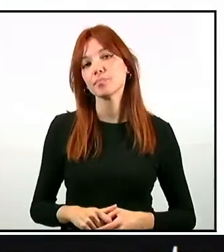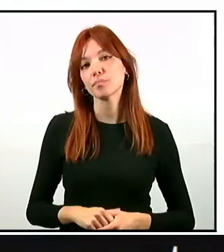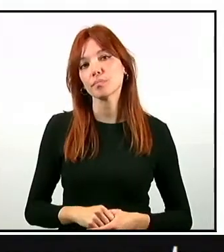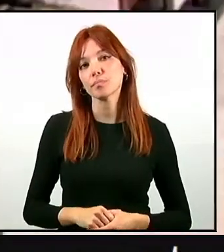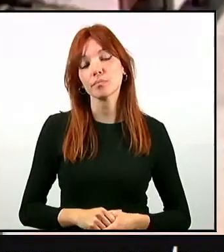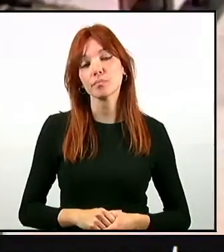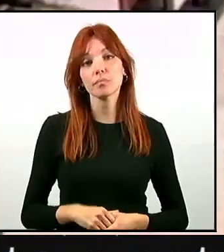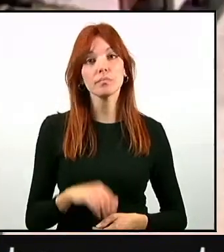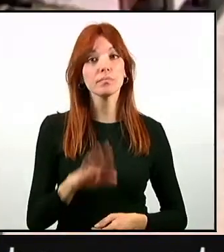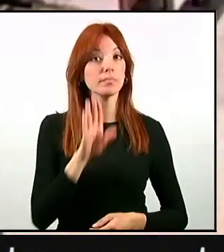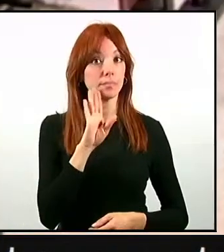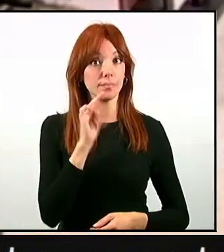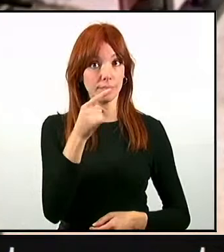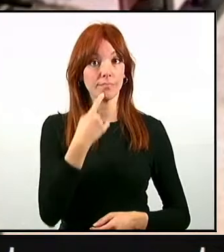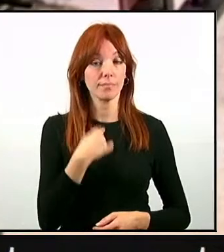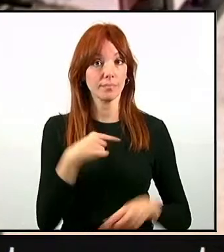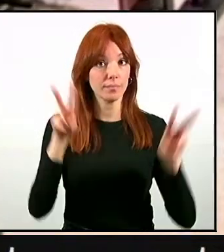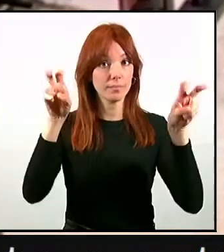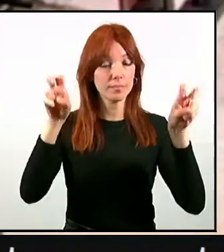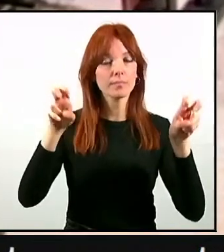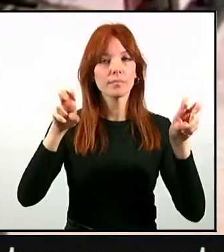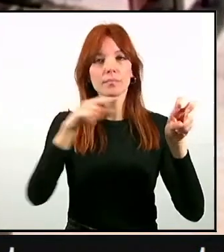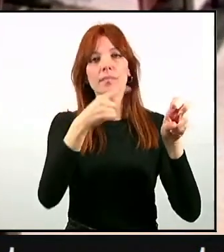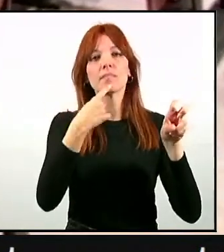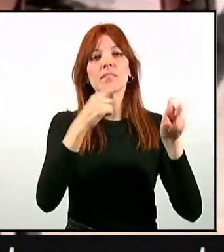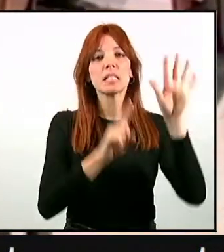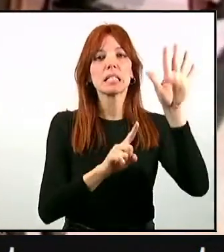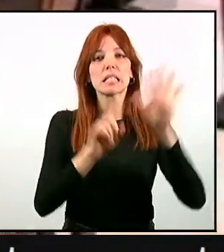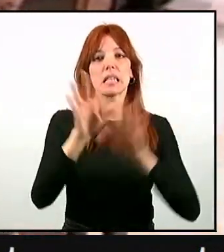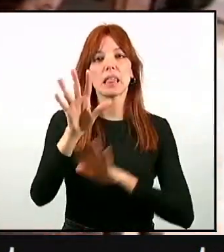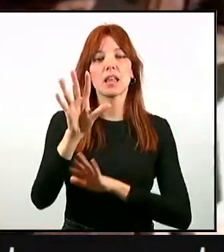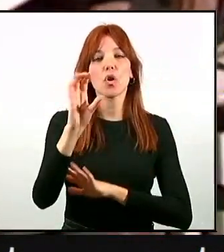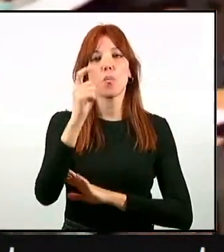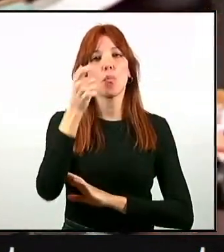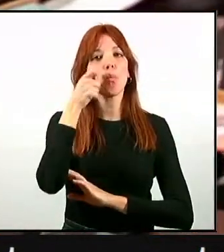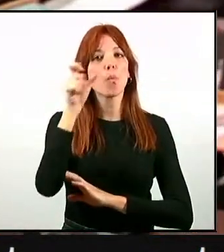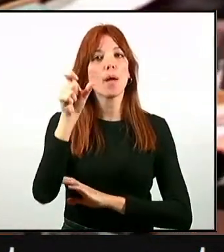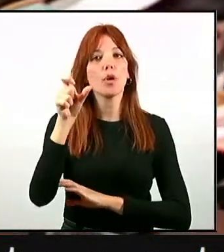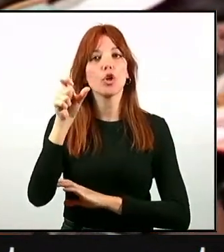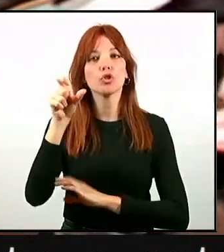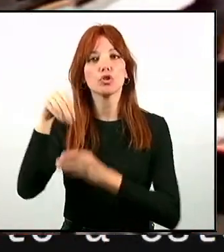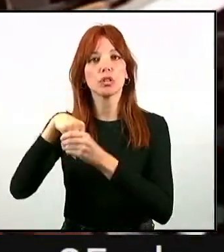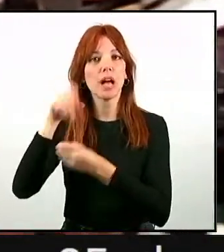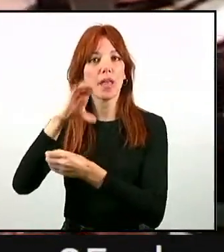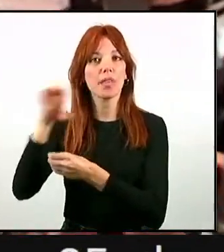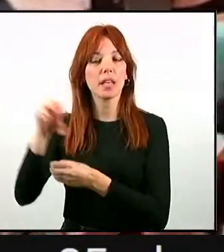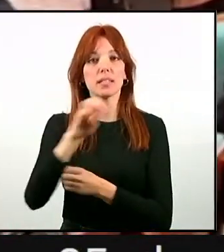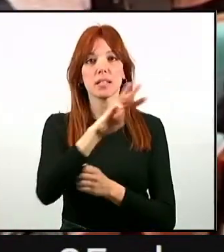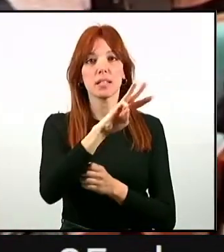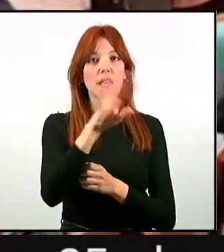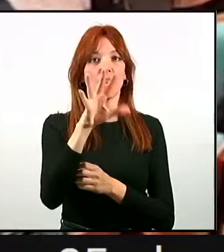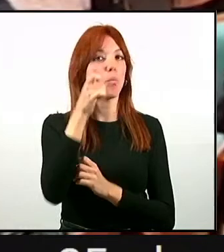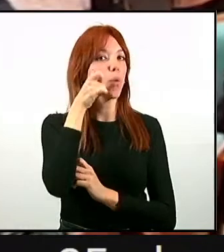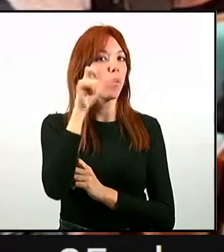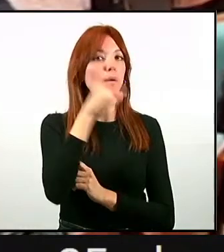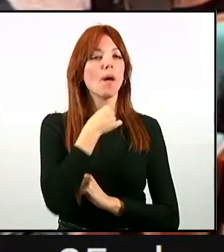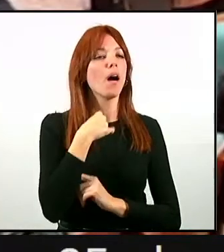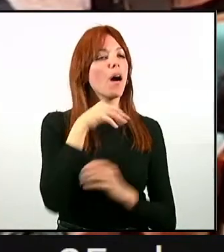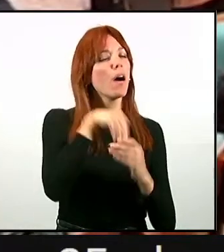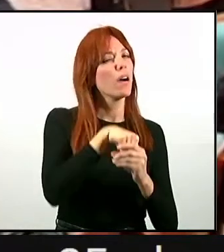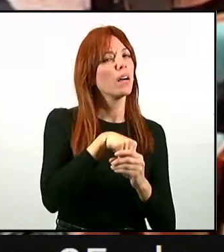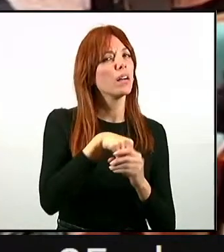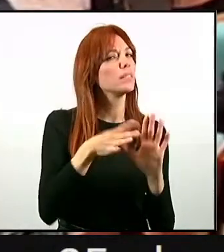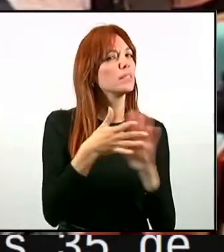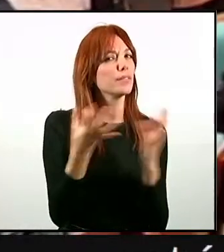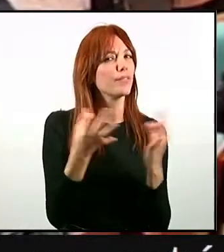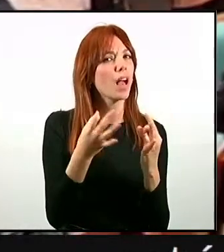Respecto a esto último, estos 65 localidades de Cáceres, 35 de Badajoz, ¿es el mantenimiento de lo que ya